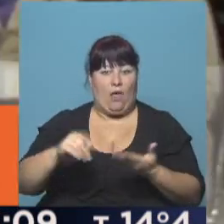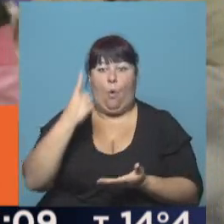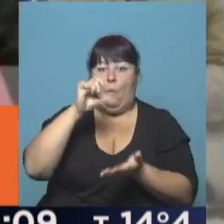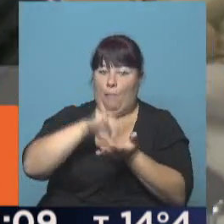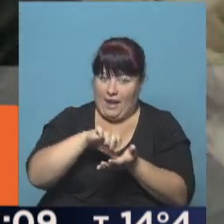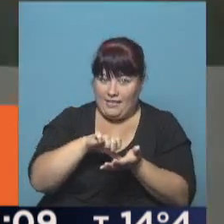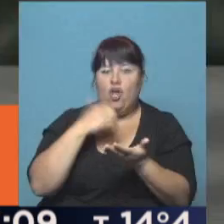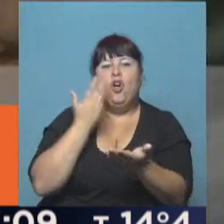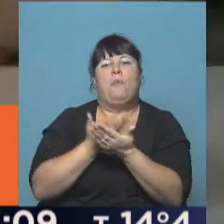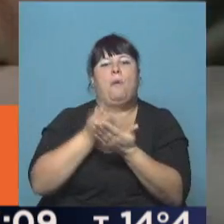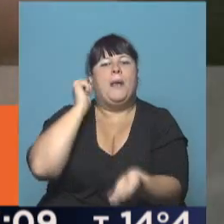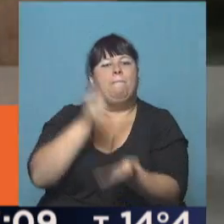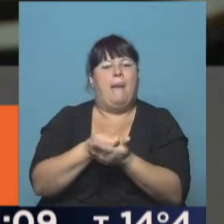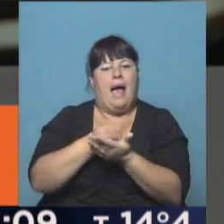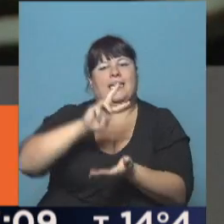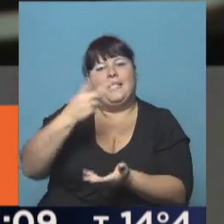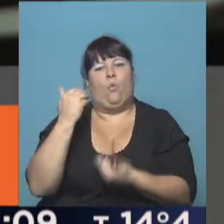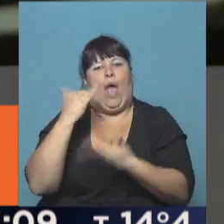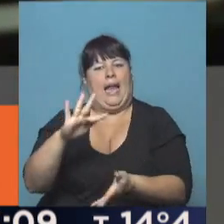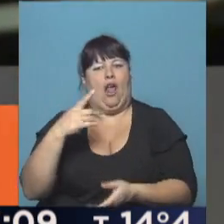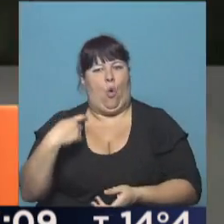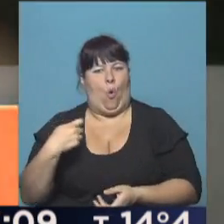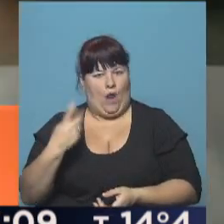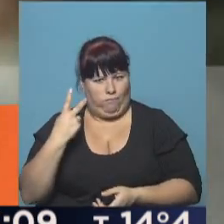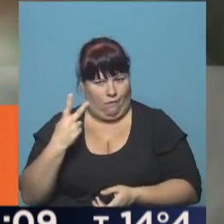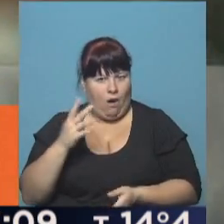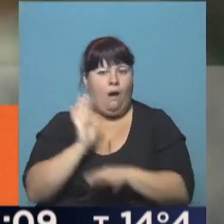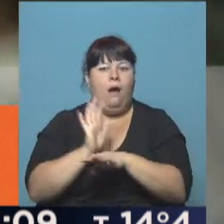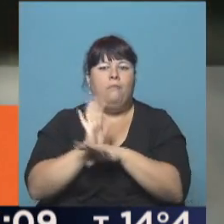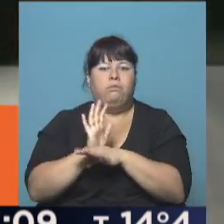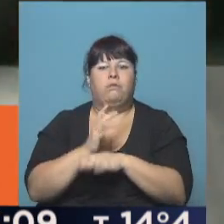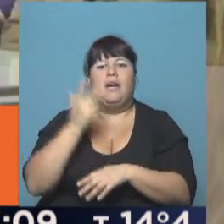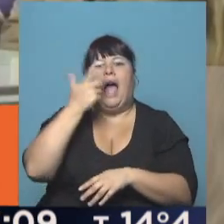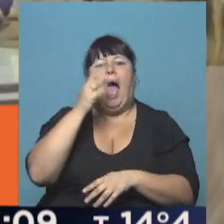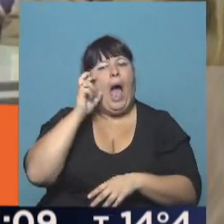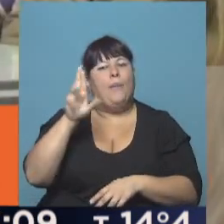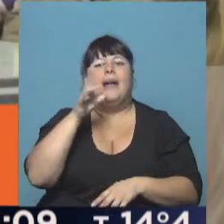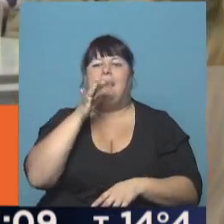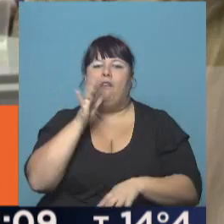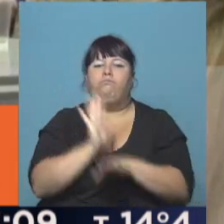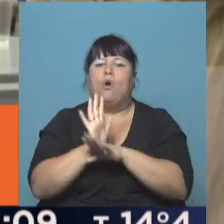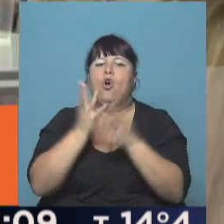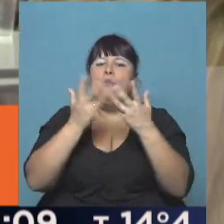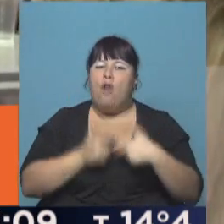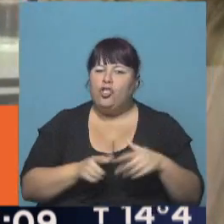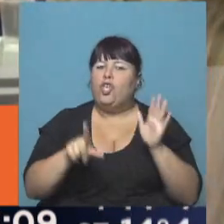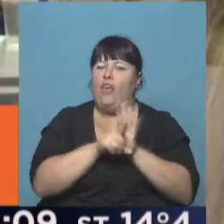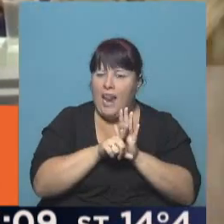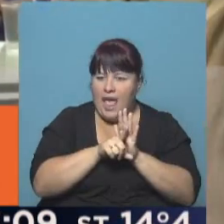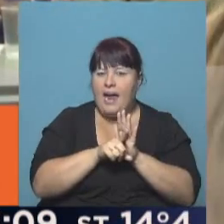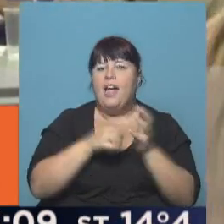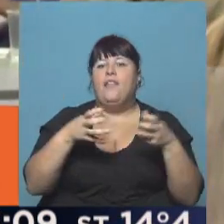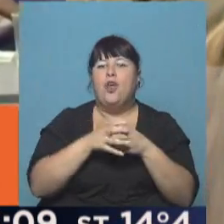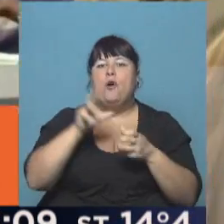propuso el pago de un segundo aguinaldo a los jubilados el denominado haber 14 basado en un proyecto legislativo del